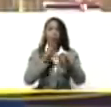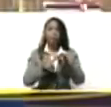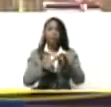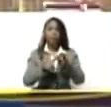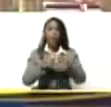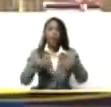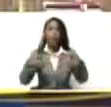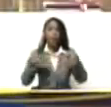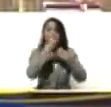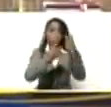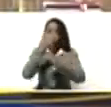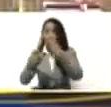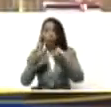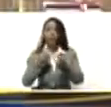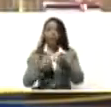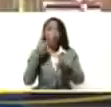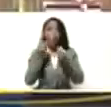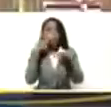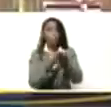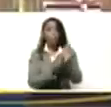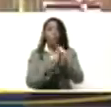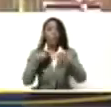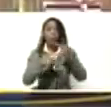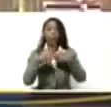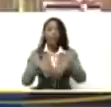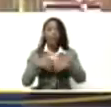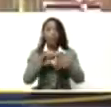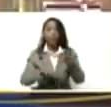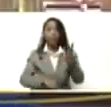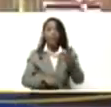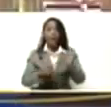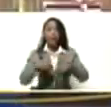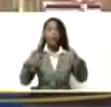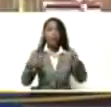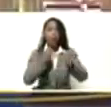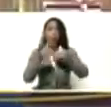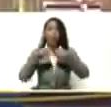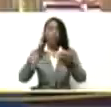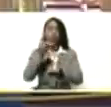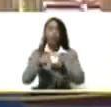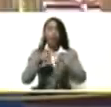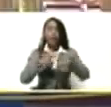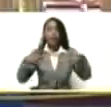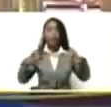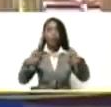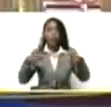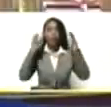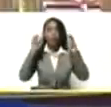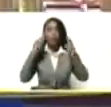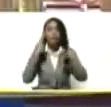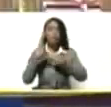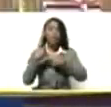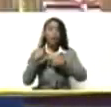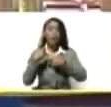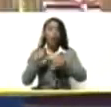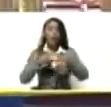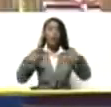18 casos por 100.000 habitantes es un crecimiento ya exponencial